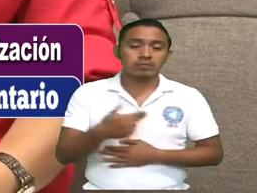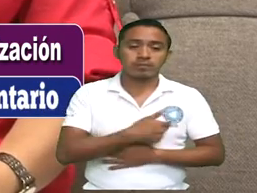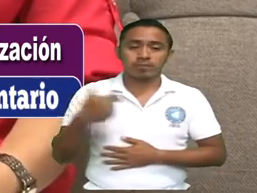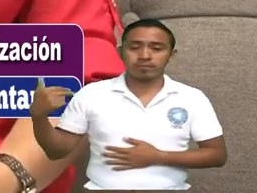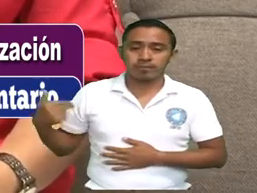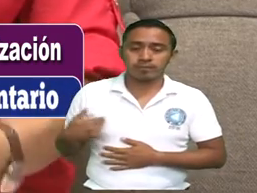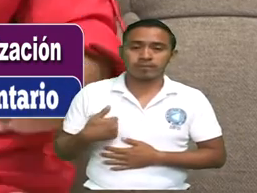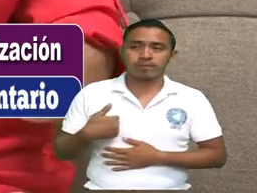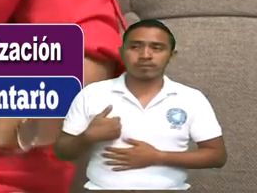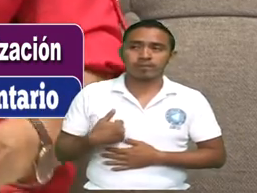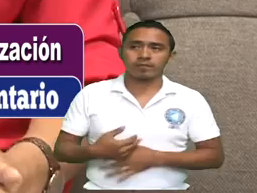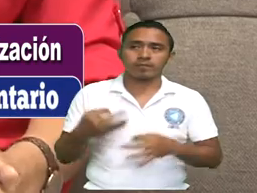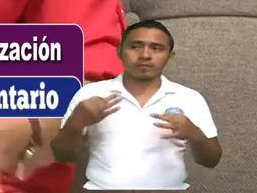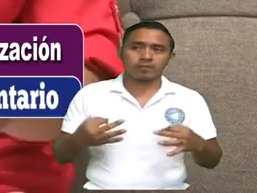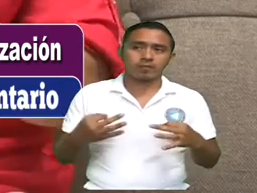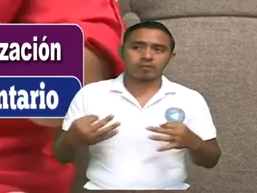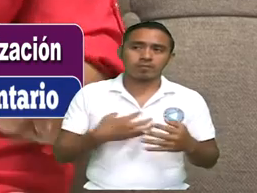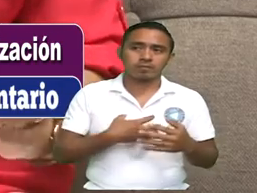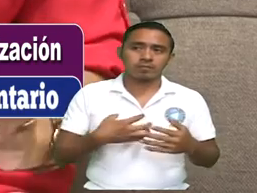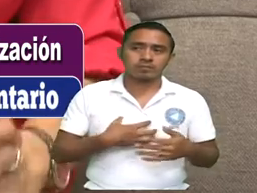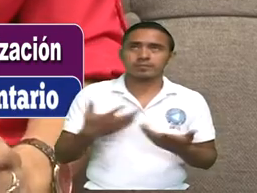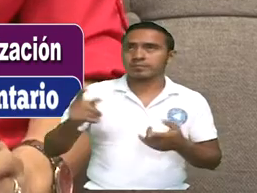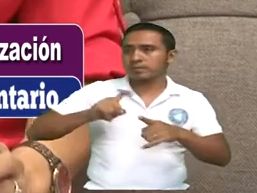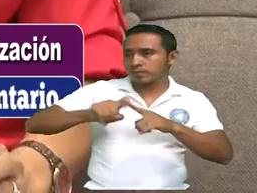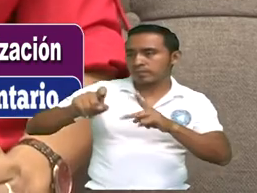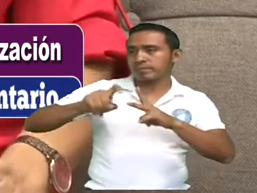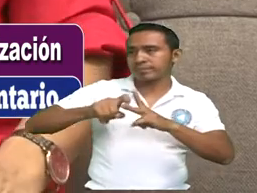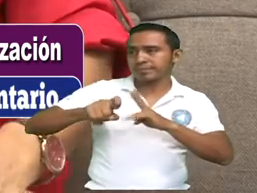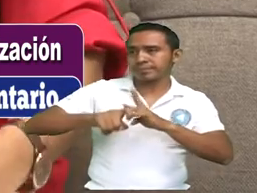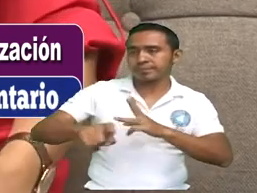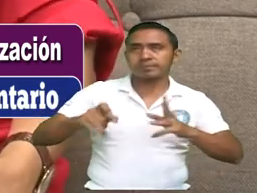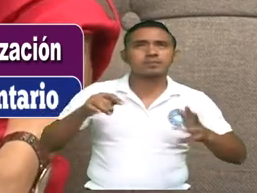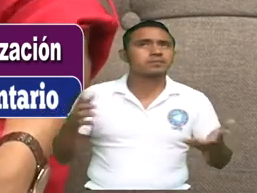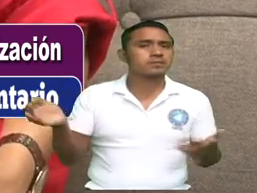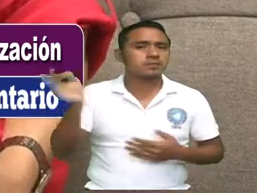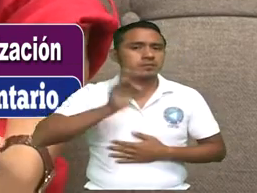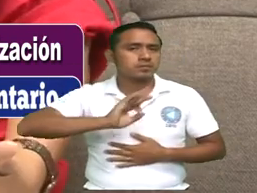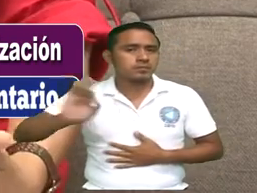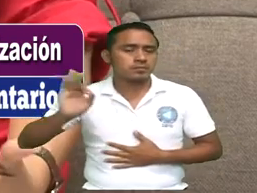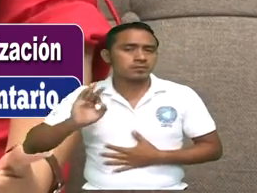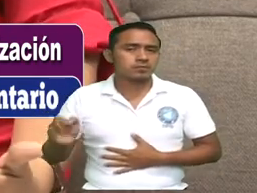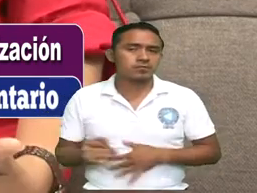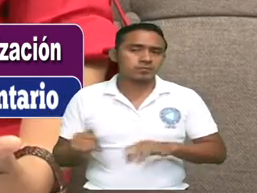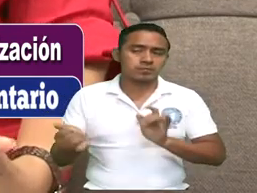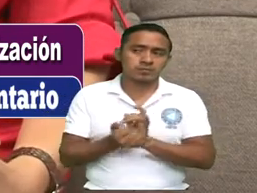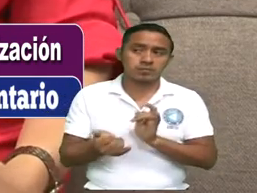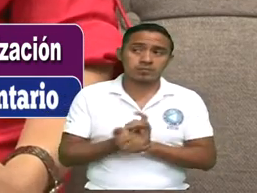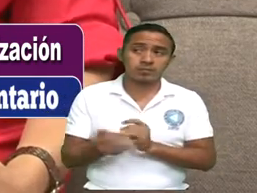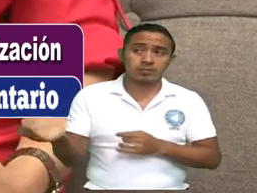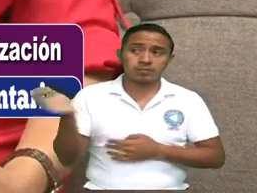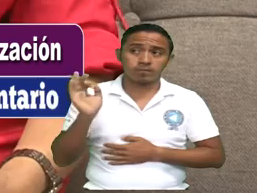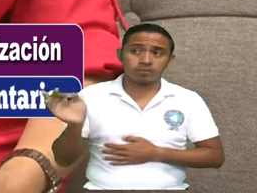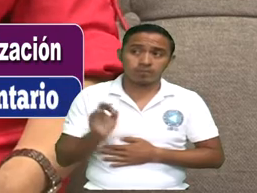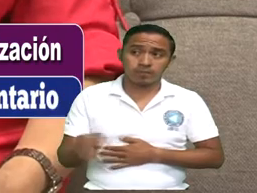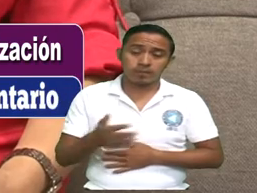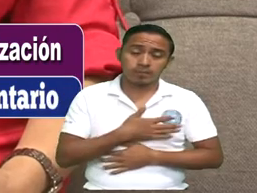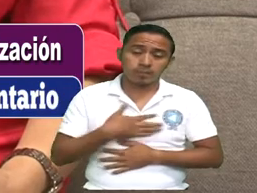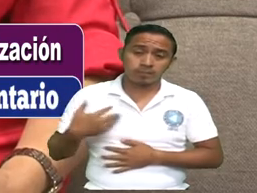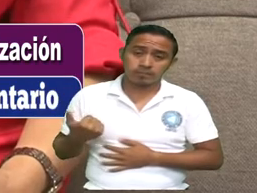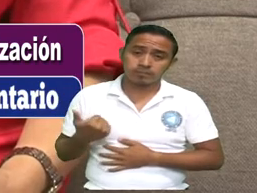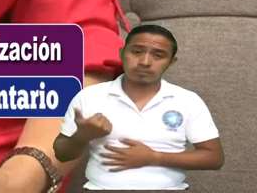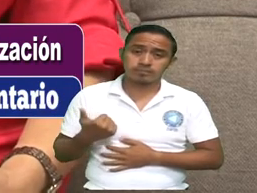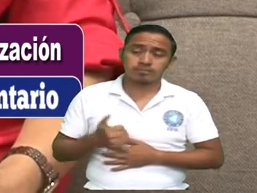desarrollando en el mes. Entonces, de esa manera también pues es una forma de ir